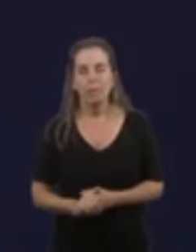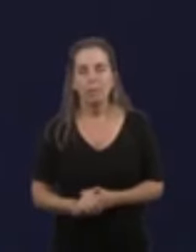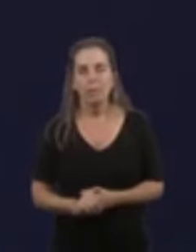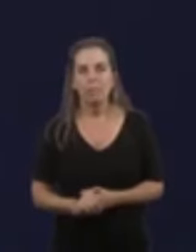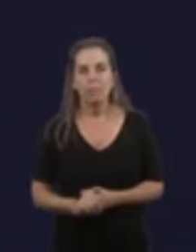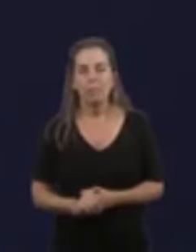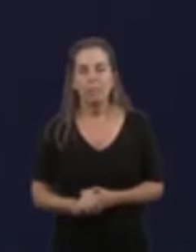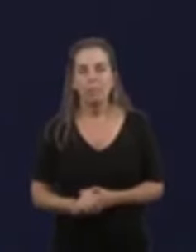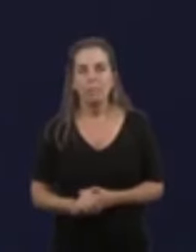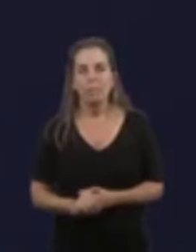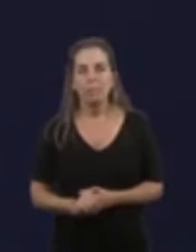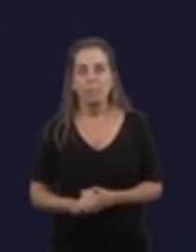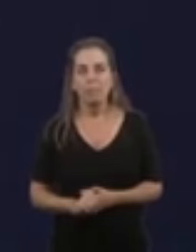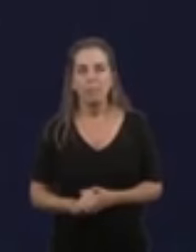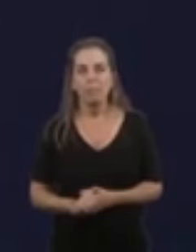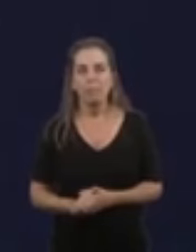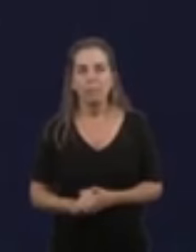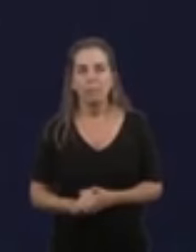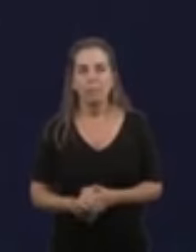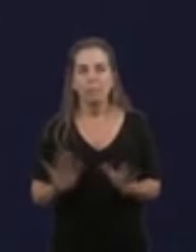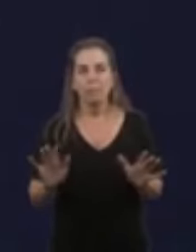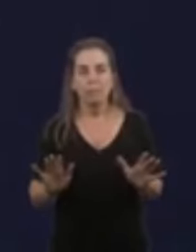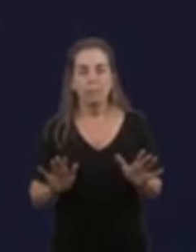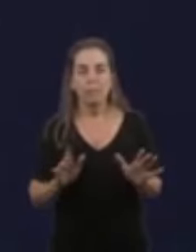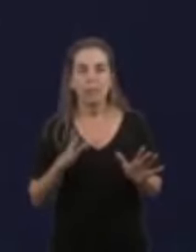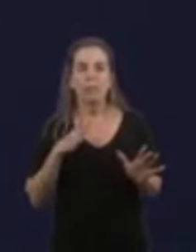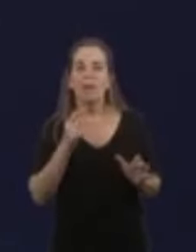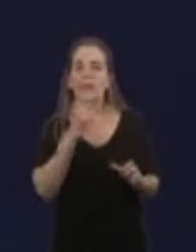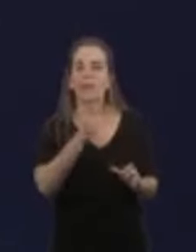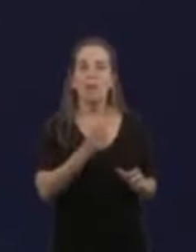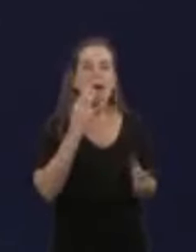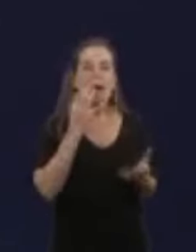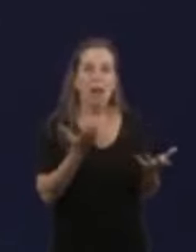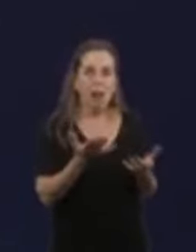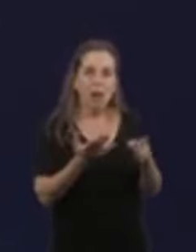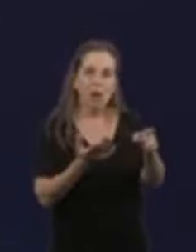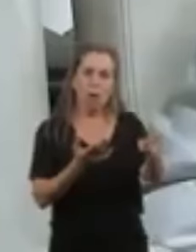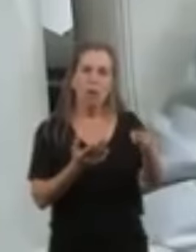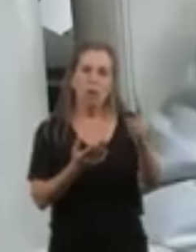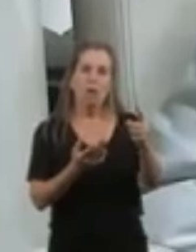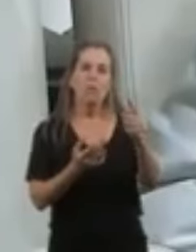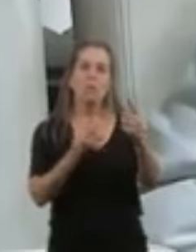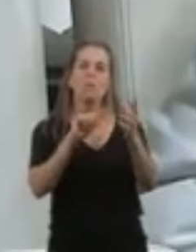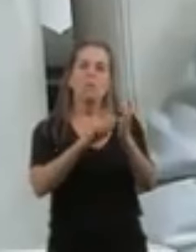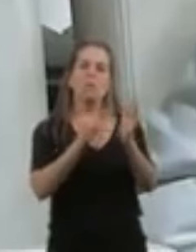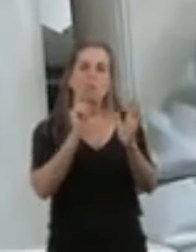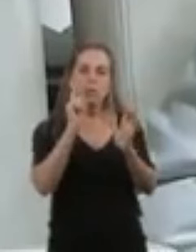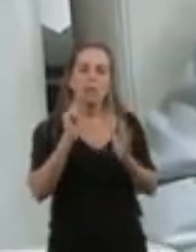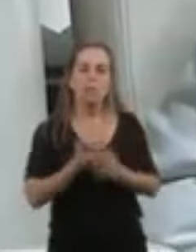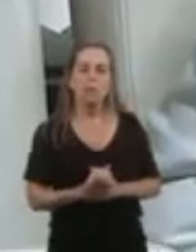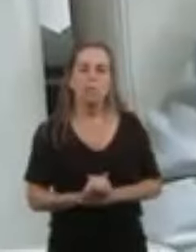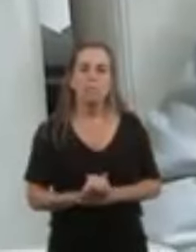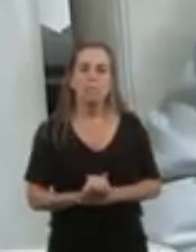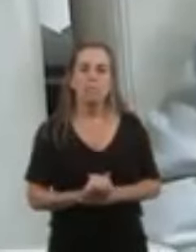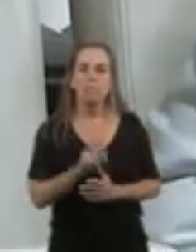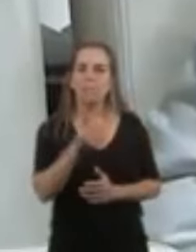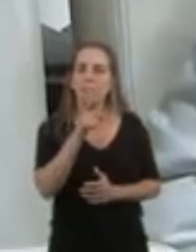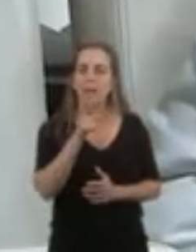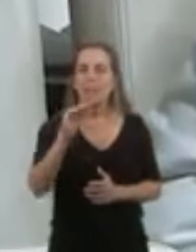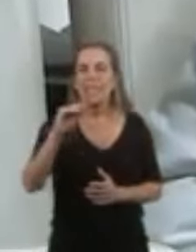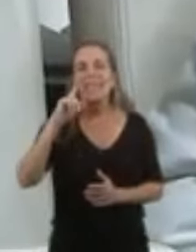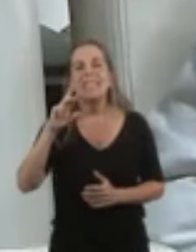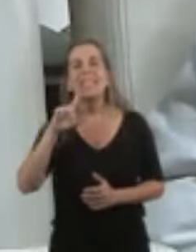año e no sé si me quedó sin responder alguna otra pregunta disculpame citas pero una supuestamente lo anunció Rodríguez